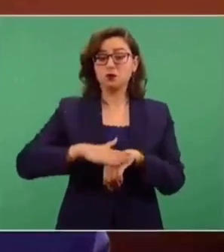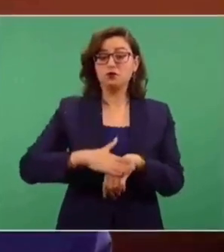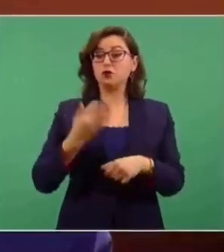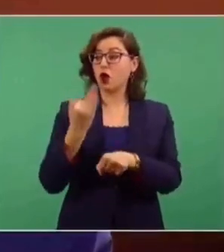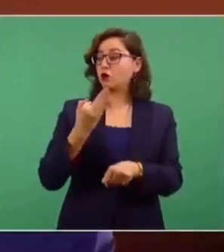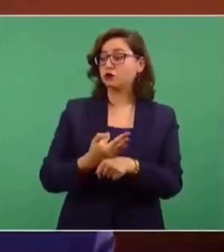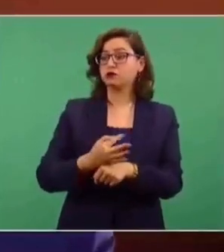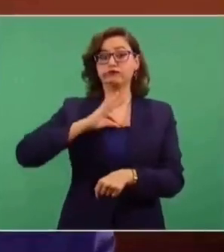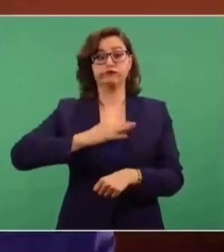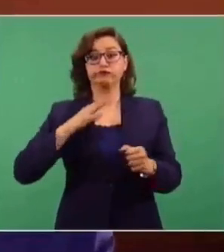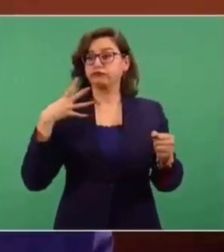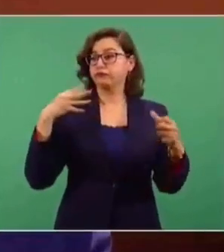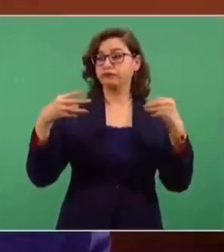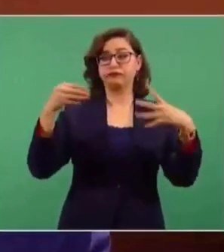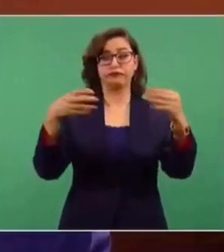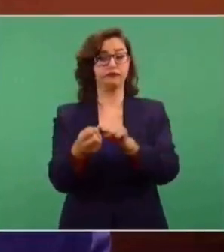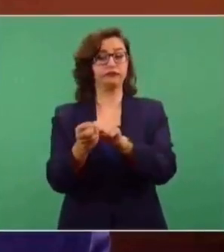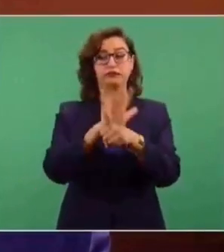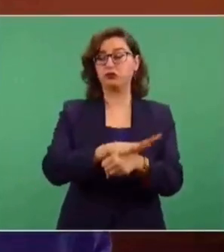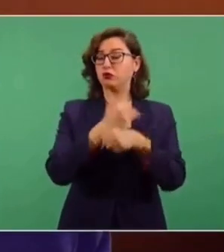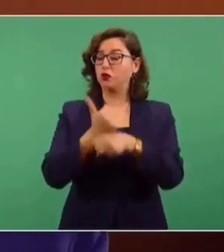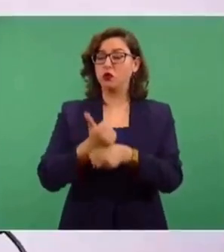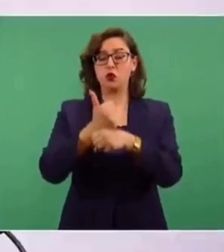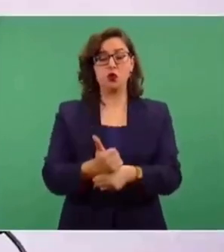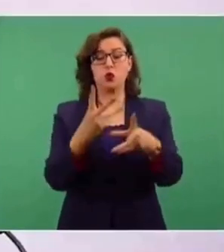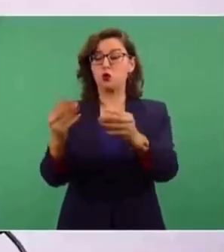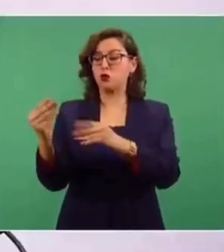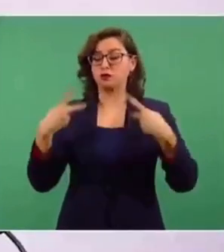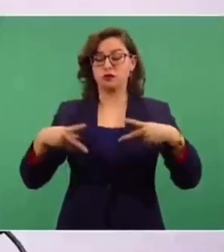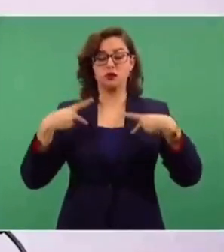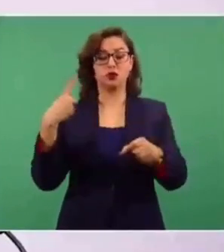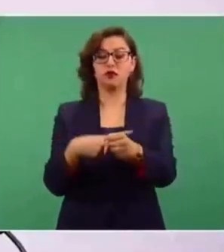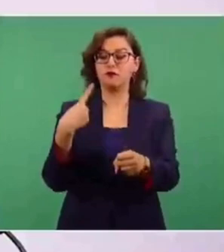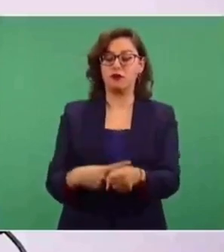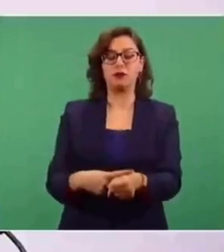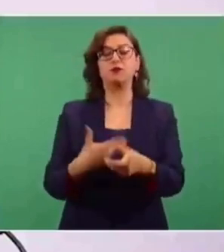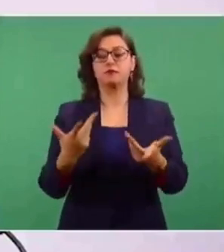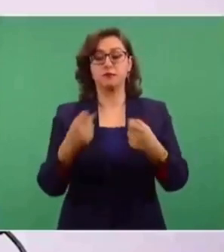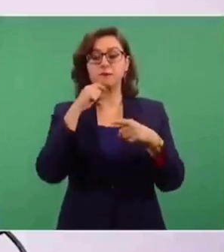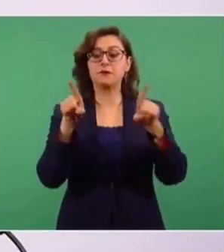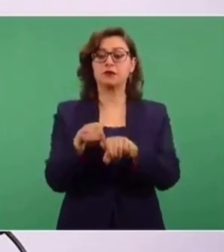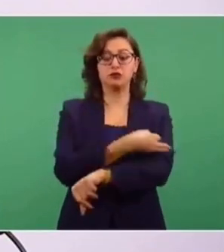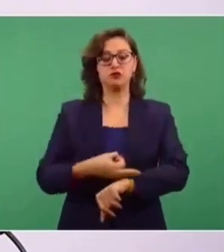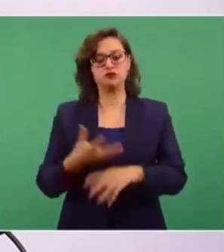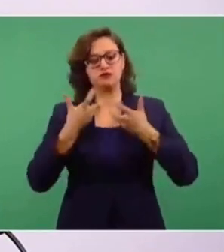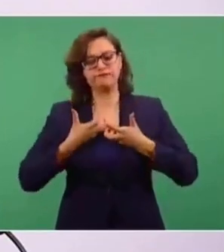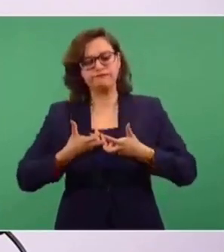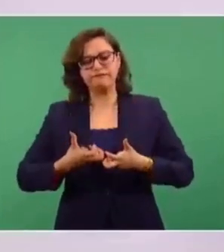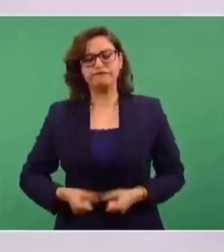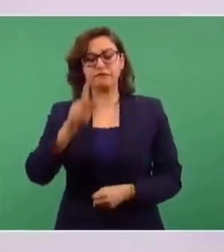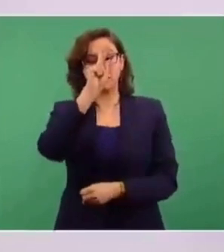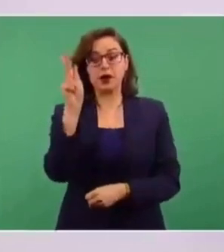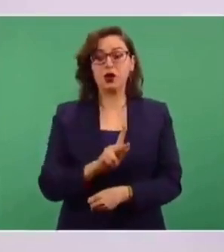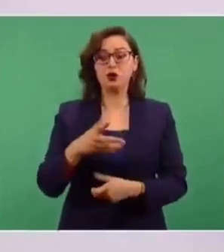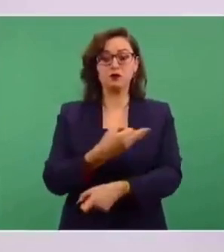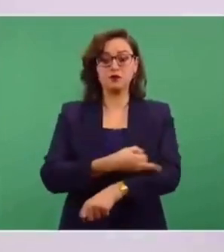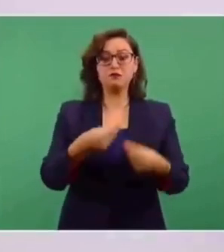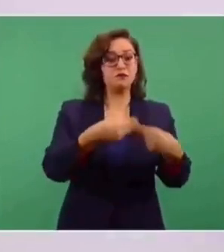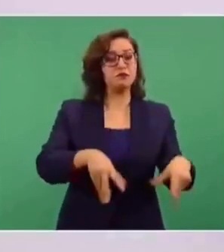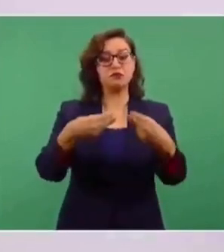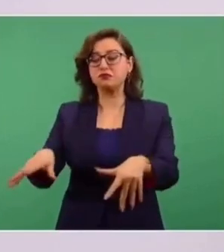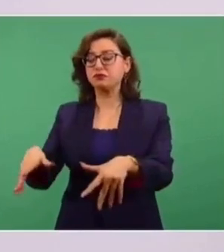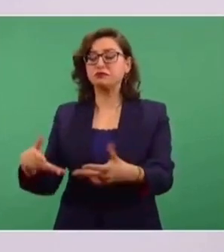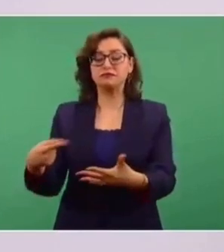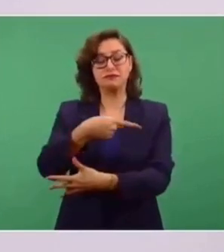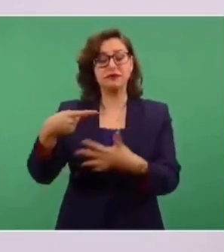de COVID-19, que además del sufrimiento de millones de enfermos ha provocado un inmenso dolor a familiares por la pérdida de sus seres queridos, poco